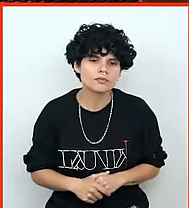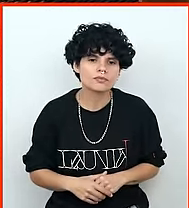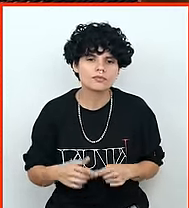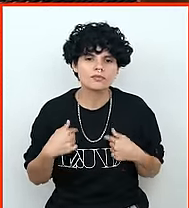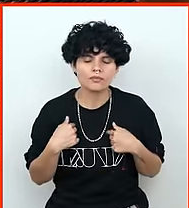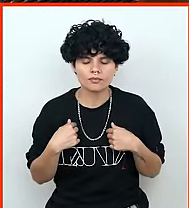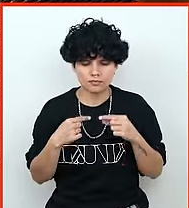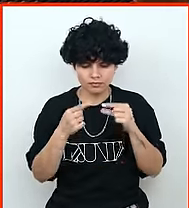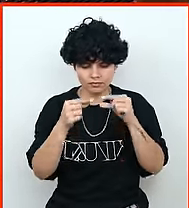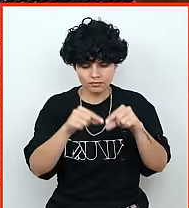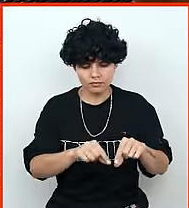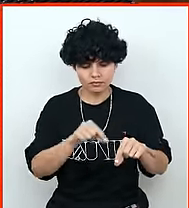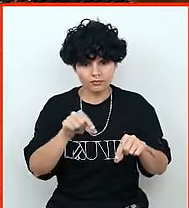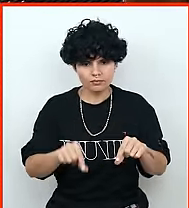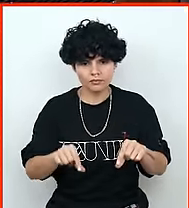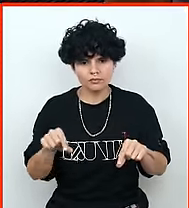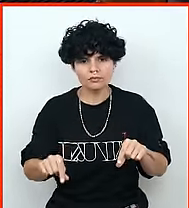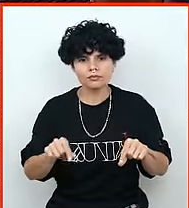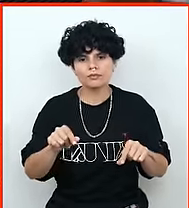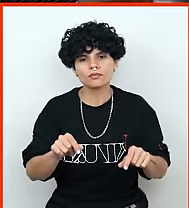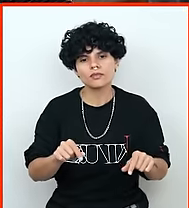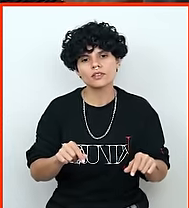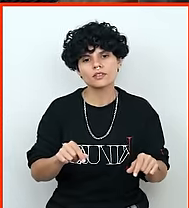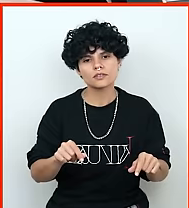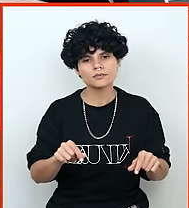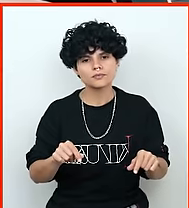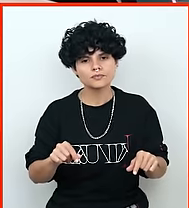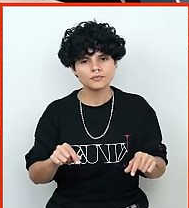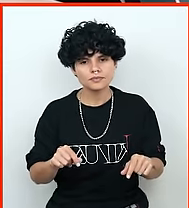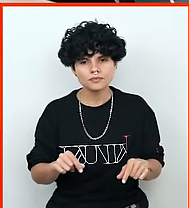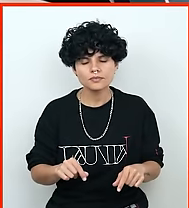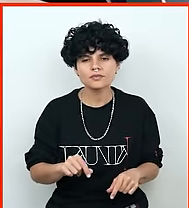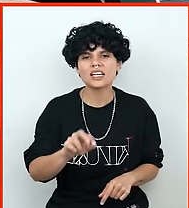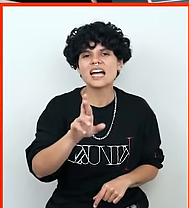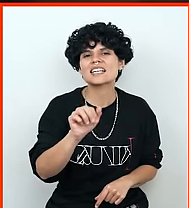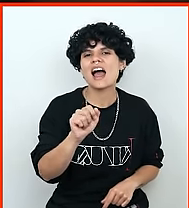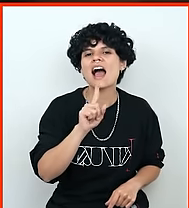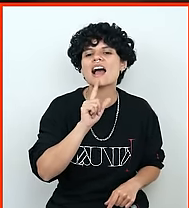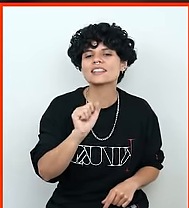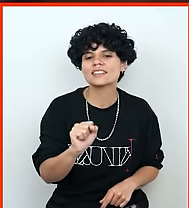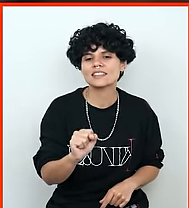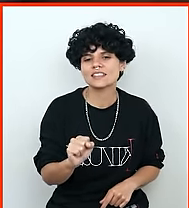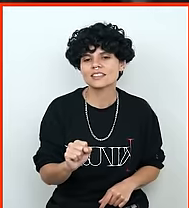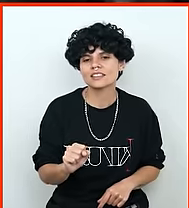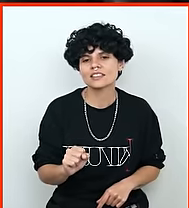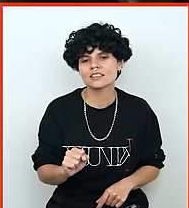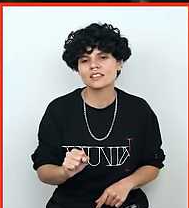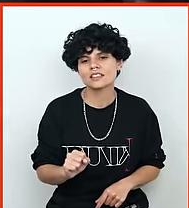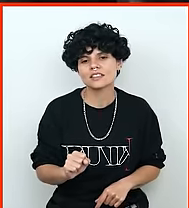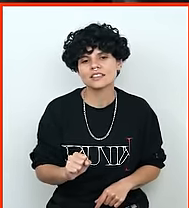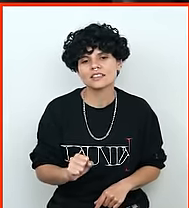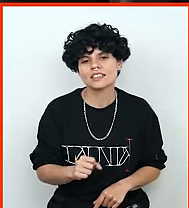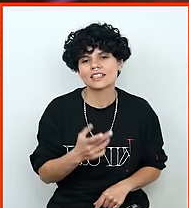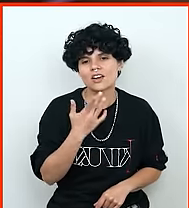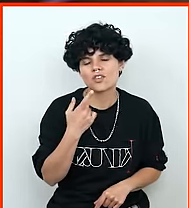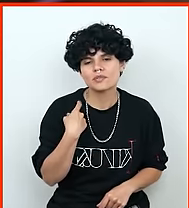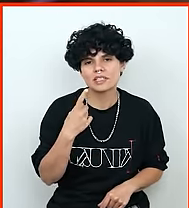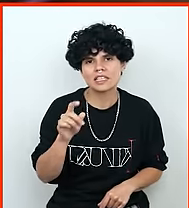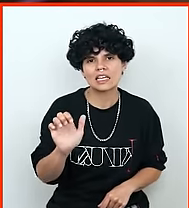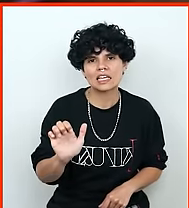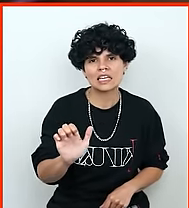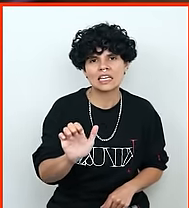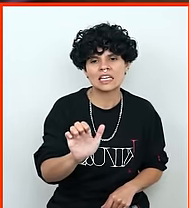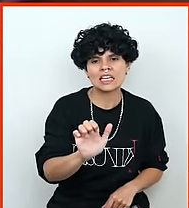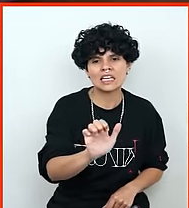voy a poner. Oh, mira, para todos los que nos están mirando, no se porten bien. Rata. Rata. Mira, ¿yo qué hago si tengo 4E, weón? Estoy